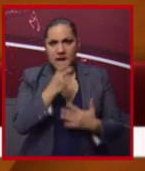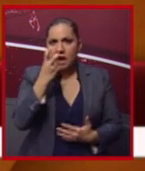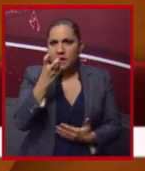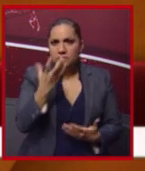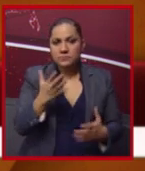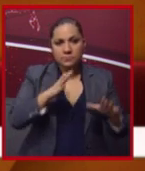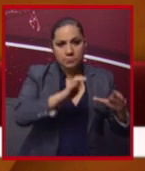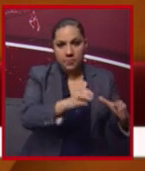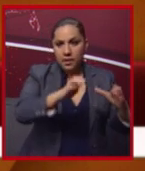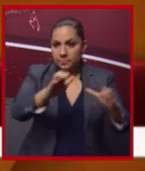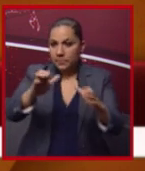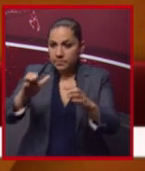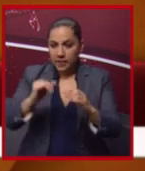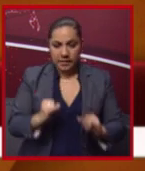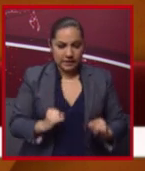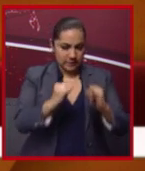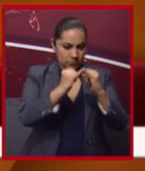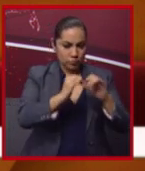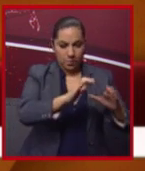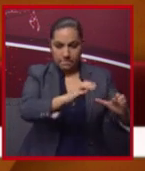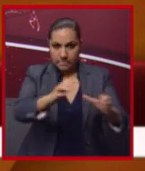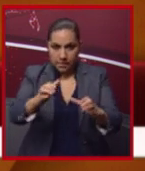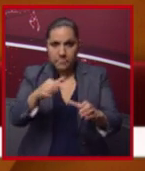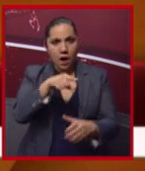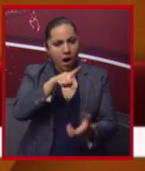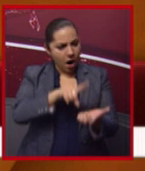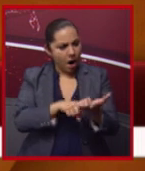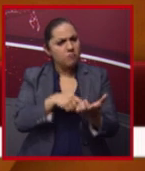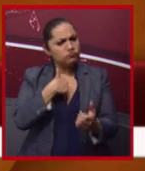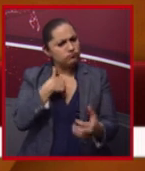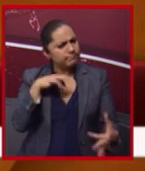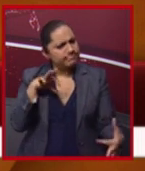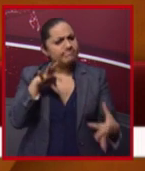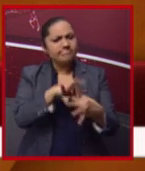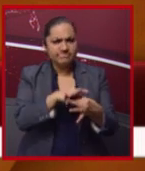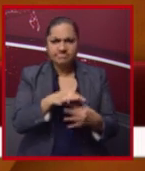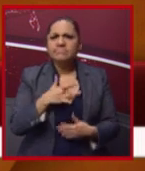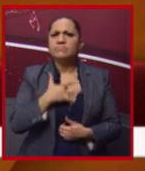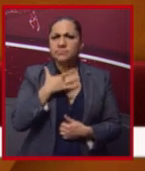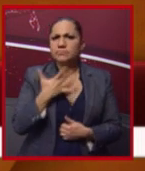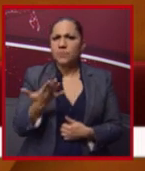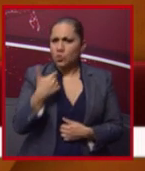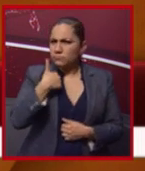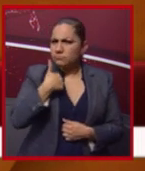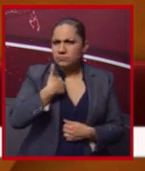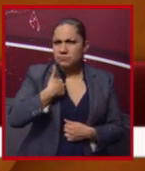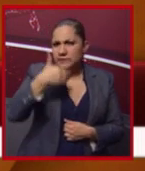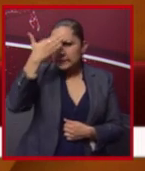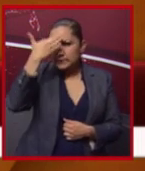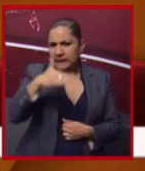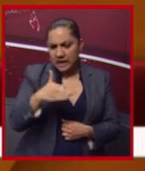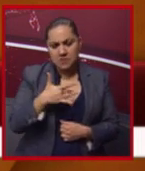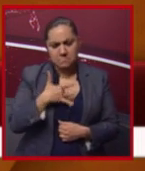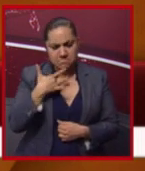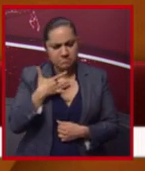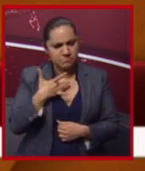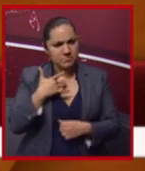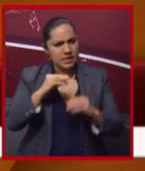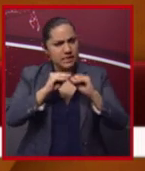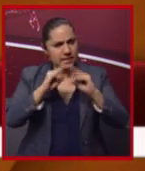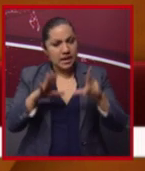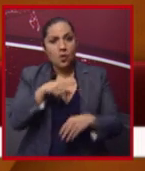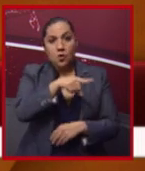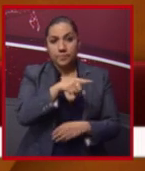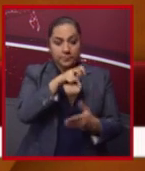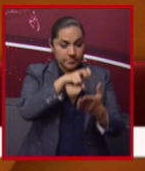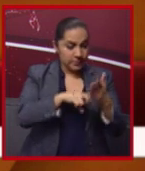las instituciones públicas. Y tengo claro que la reforma de la Suprema Corte debe ser la